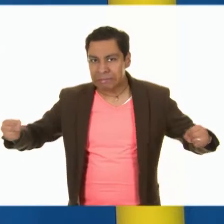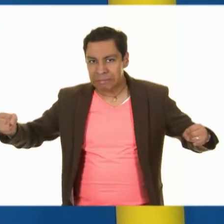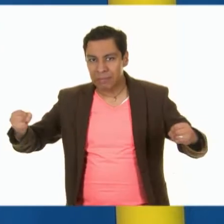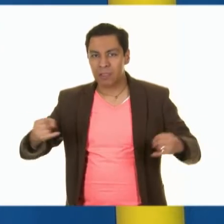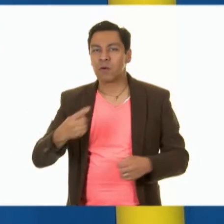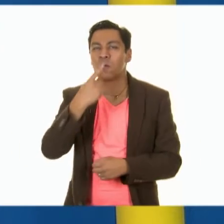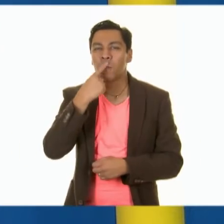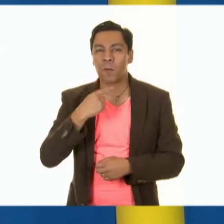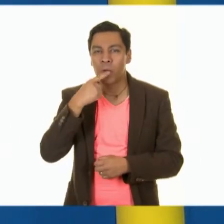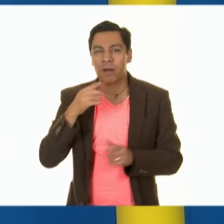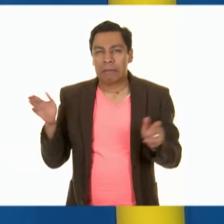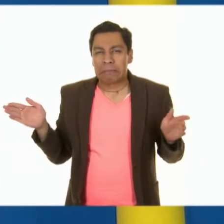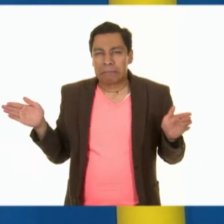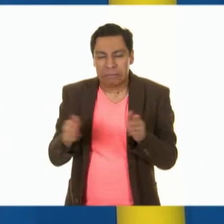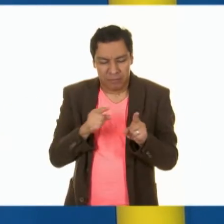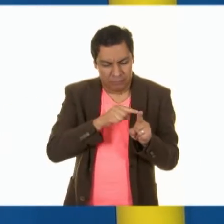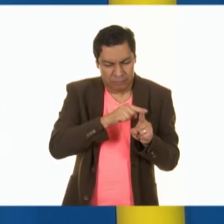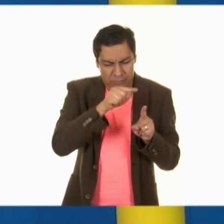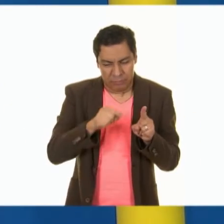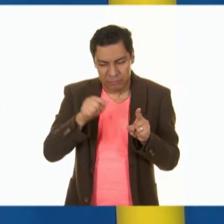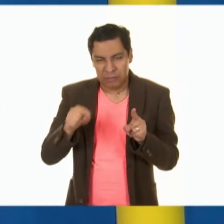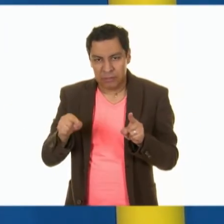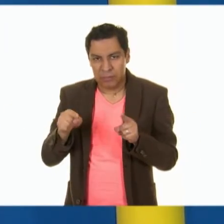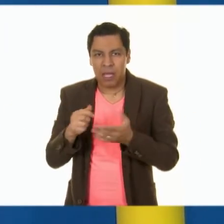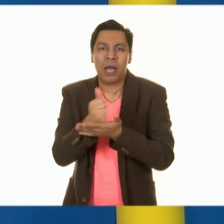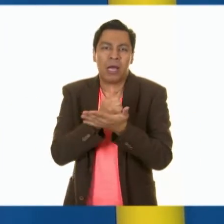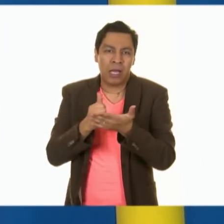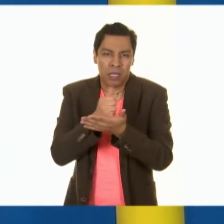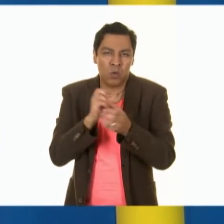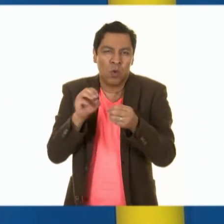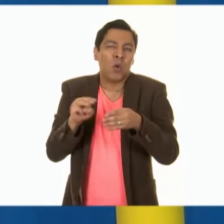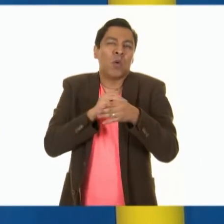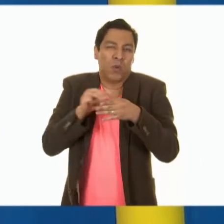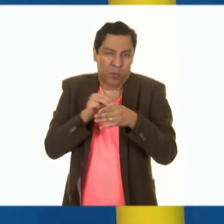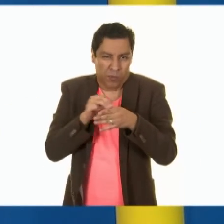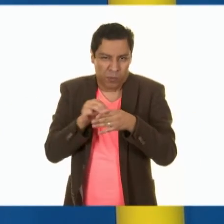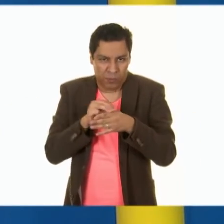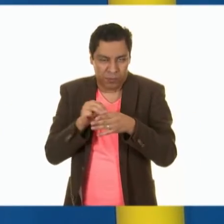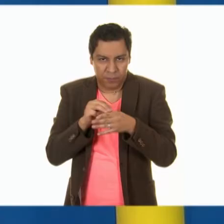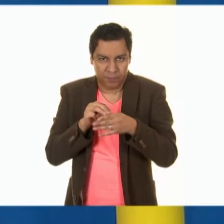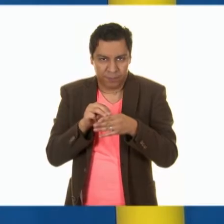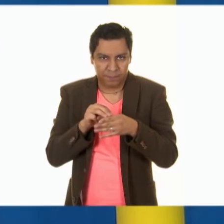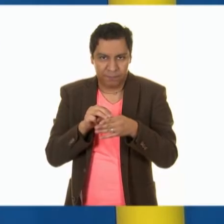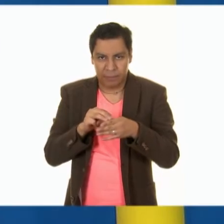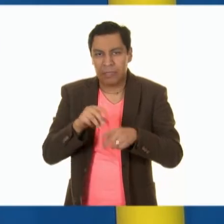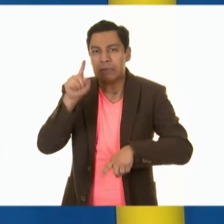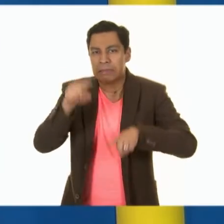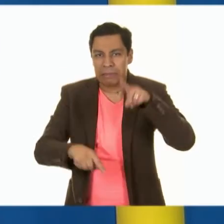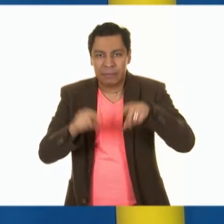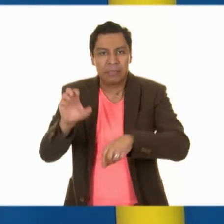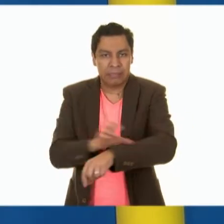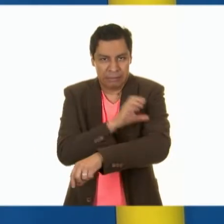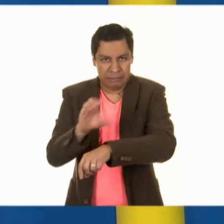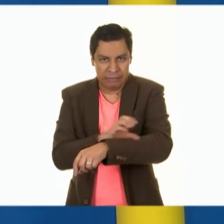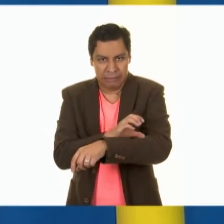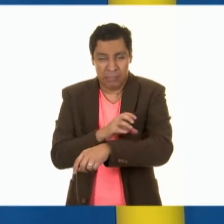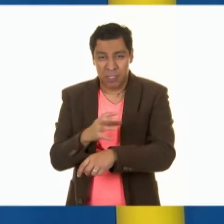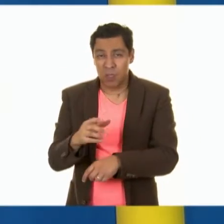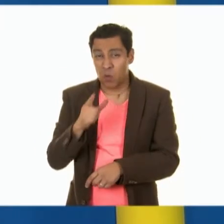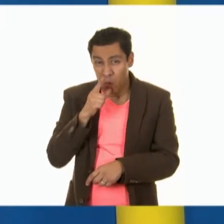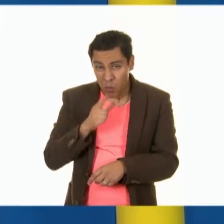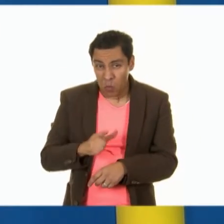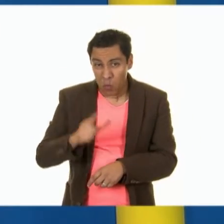la más corta al azul y violeta. Como ya vimos, esto corresponde con un nivel de energía, siendo la luz violeta la